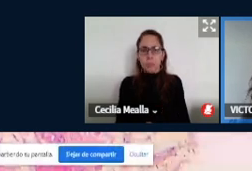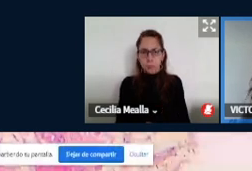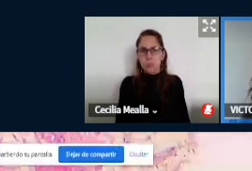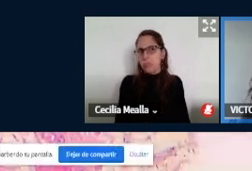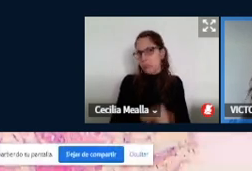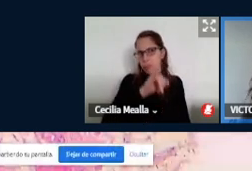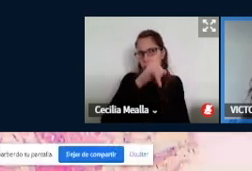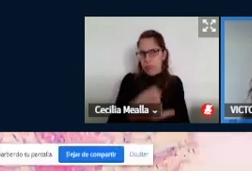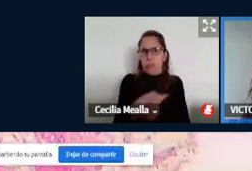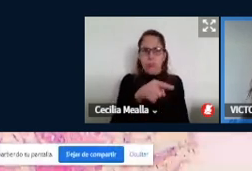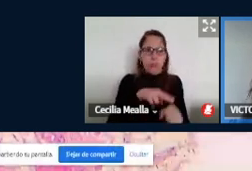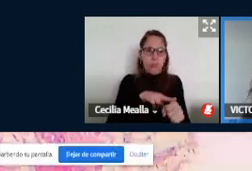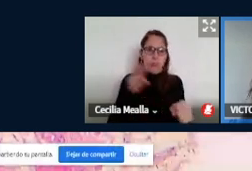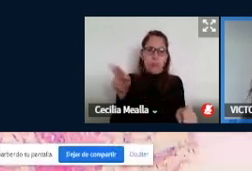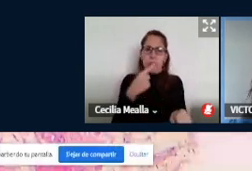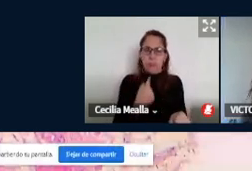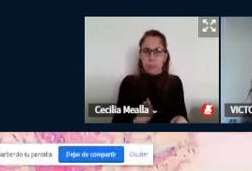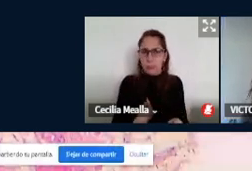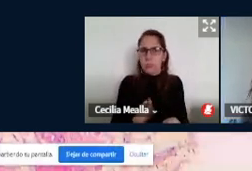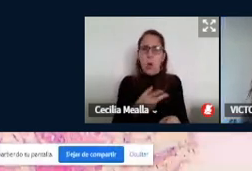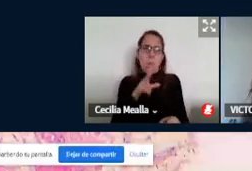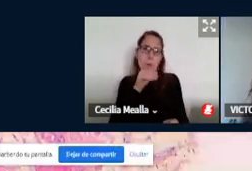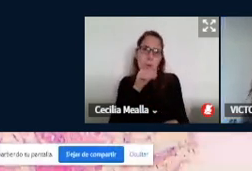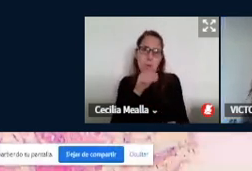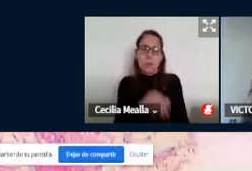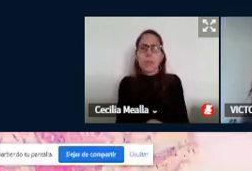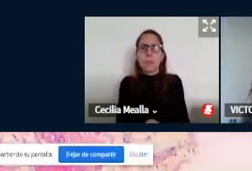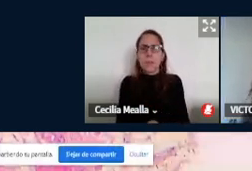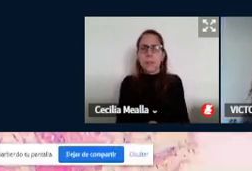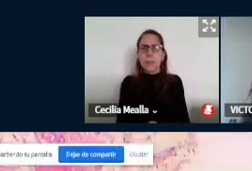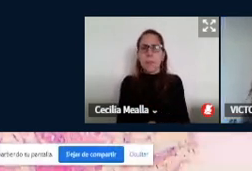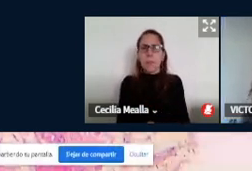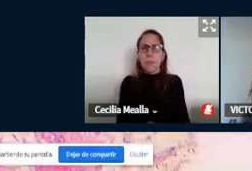Tomás, activalo y preguntame.